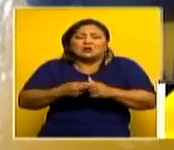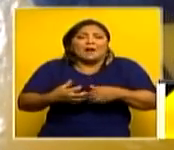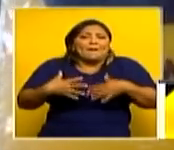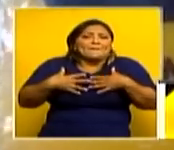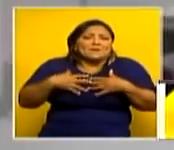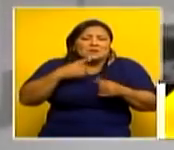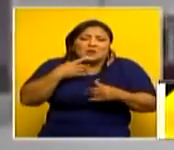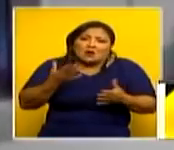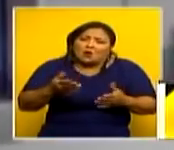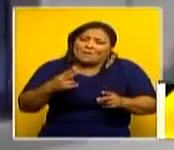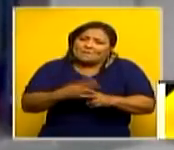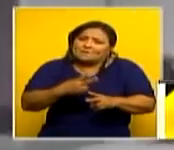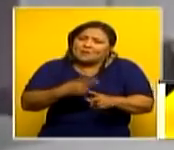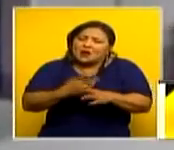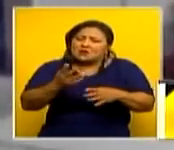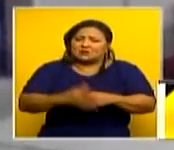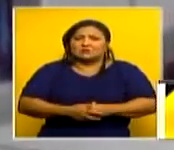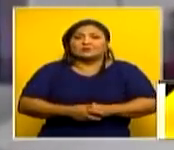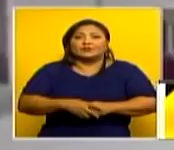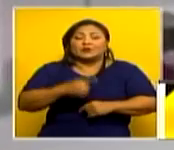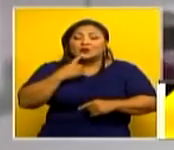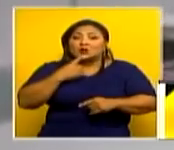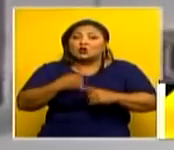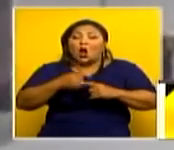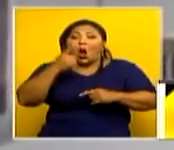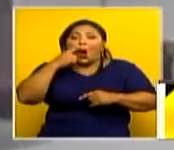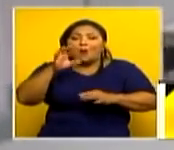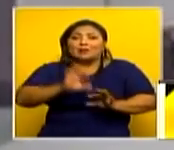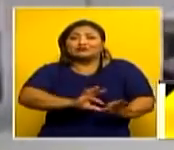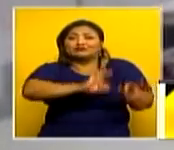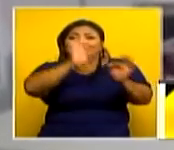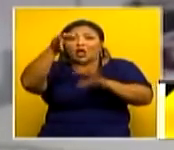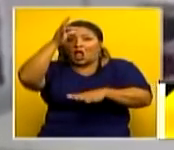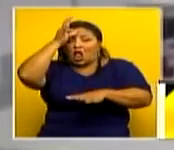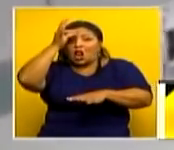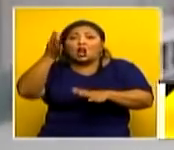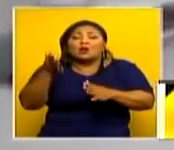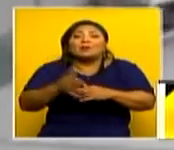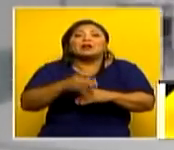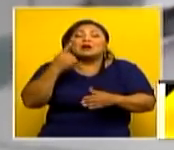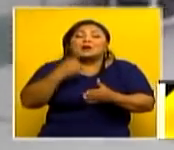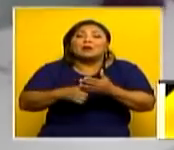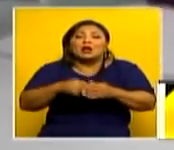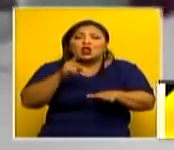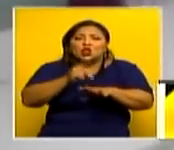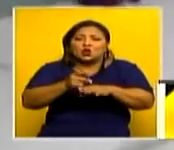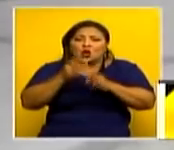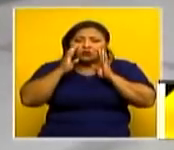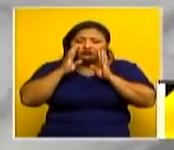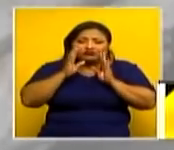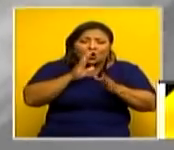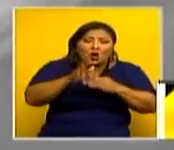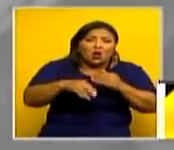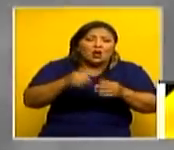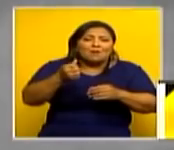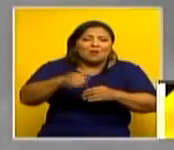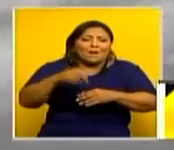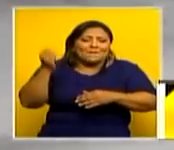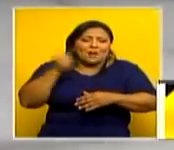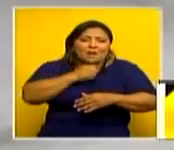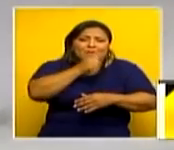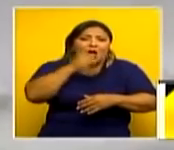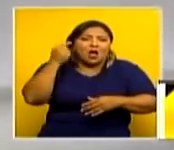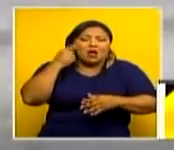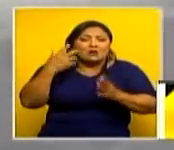súper peligroso. Sobre el afectado se conoció que fue llevado a una casa asistencial para que reciba atención por las múltiples heridas que le